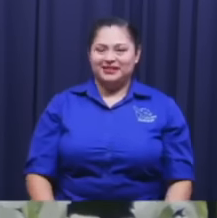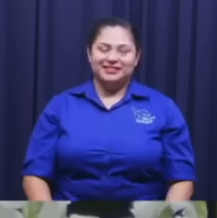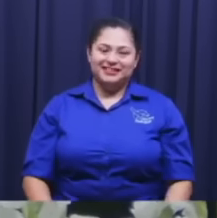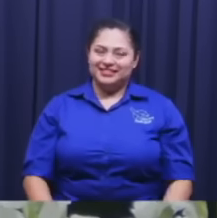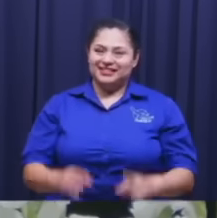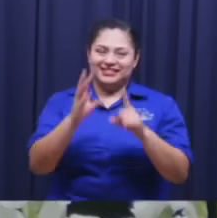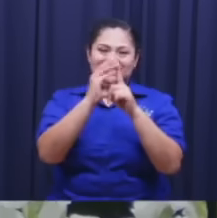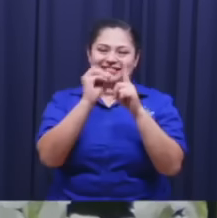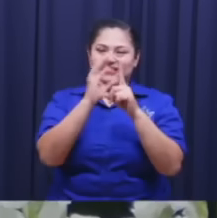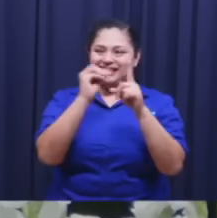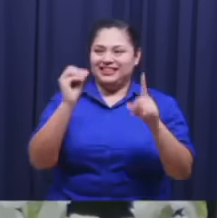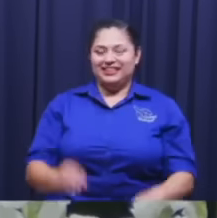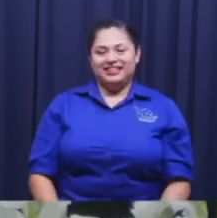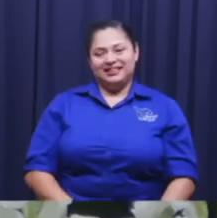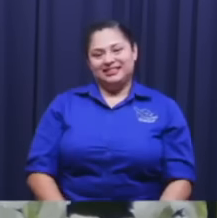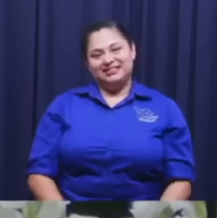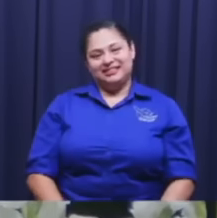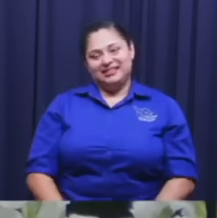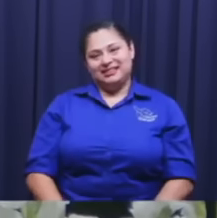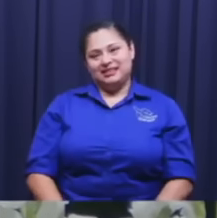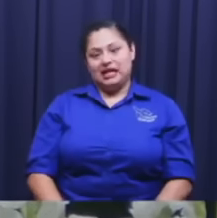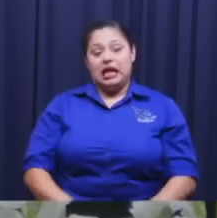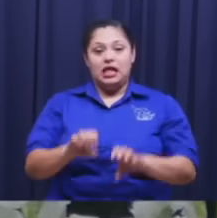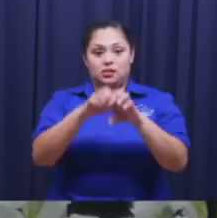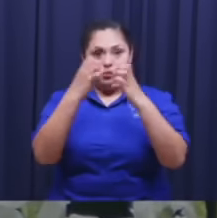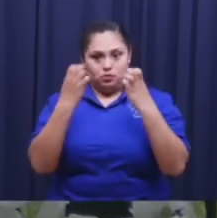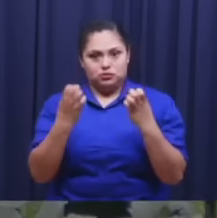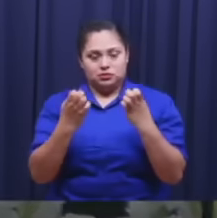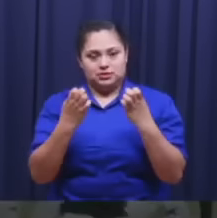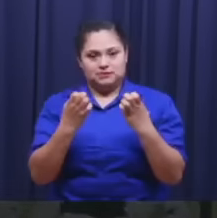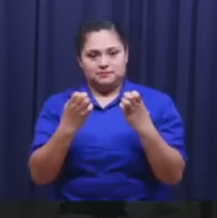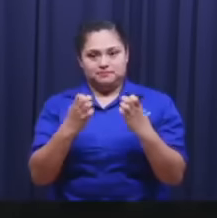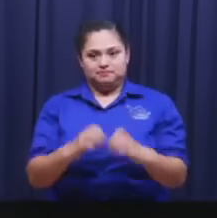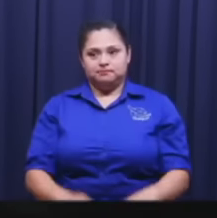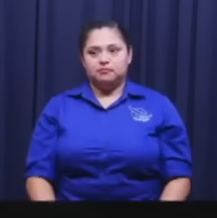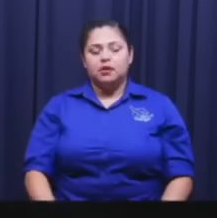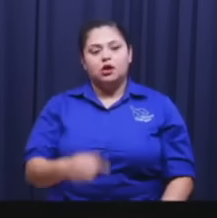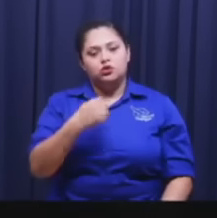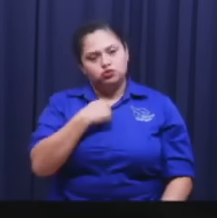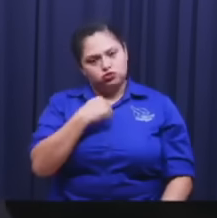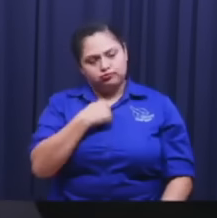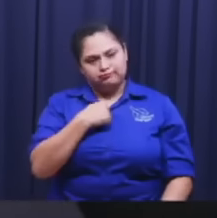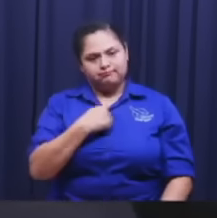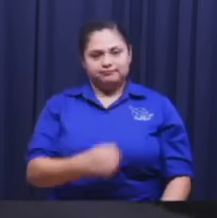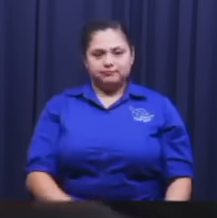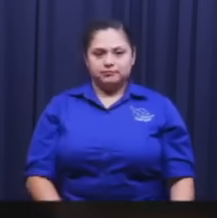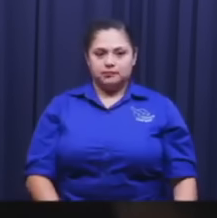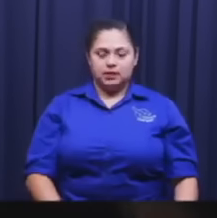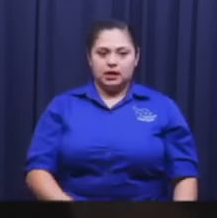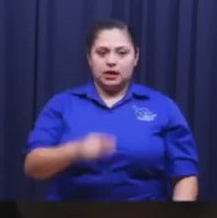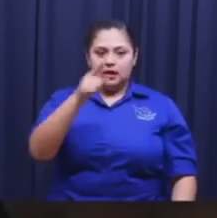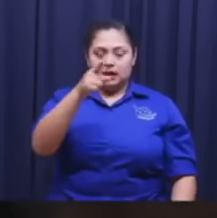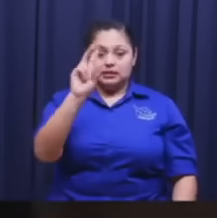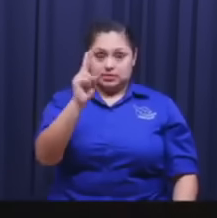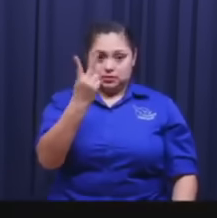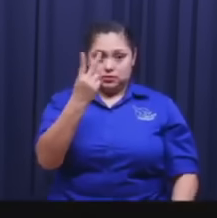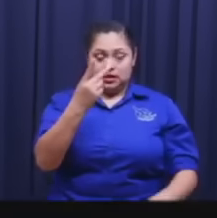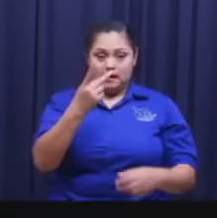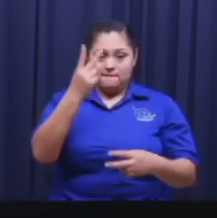Padre, gracias, Señor. Entonces, estaba en esa segunda vez.